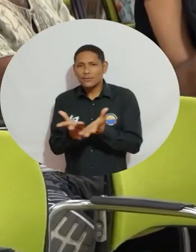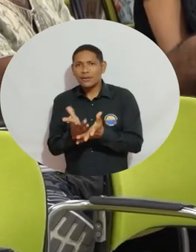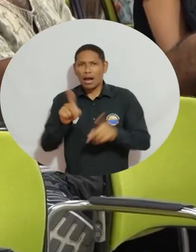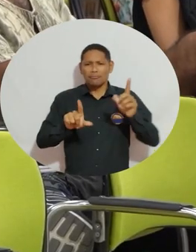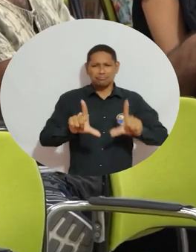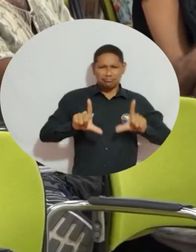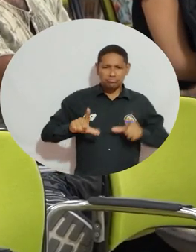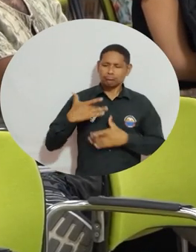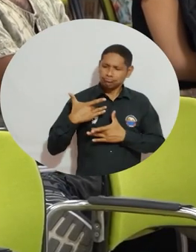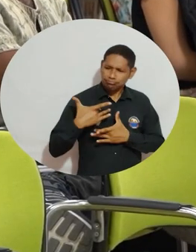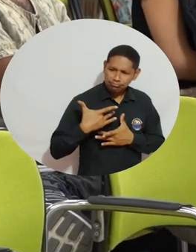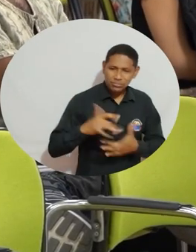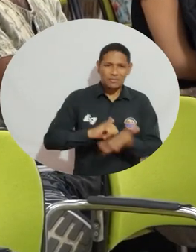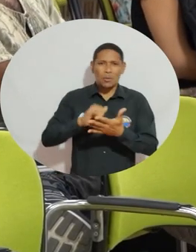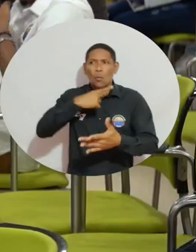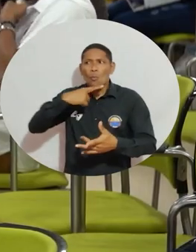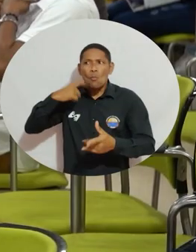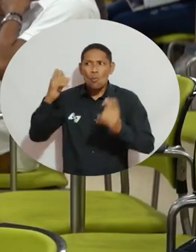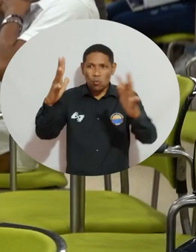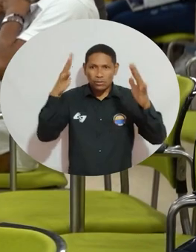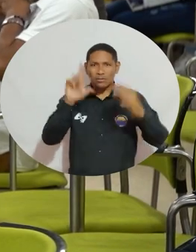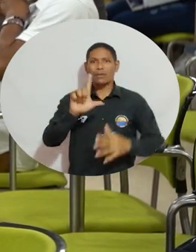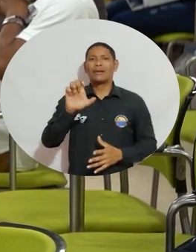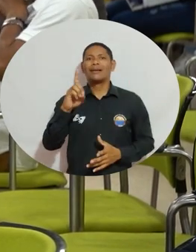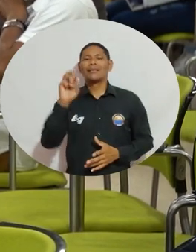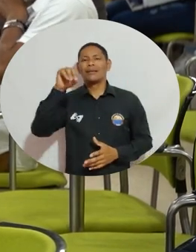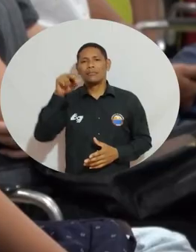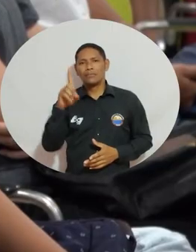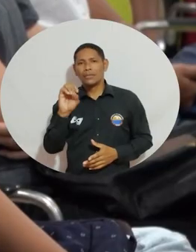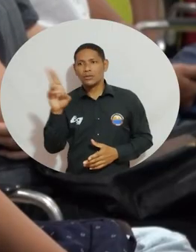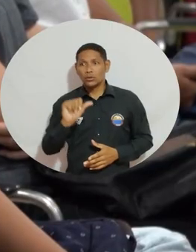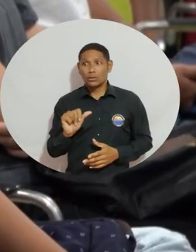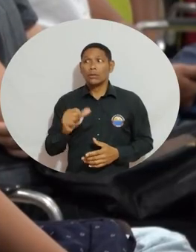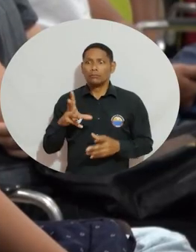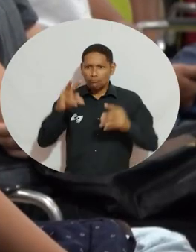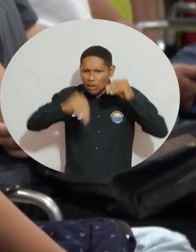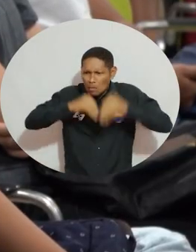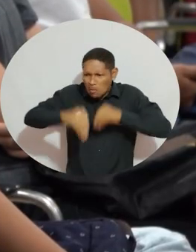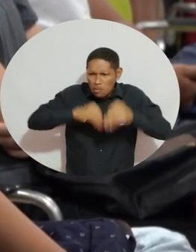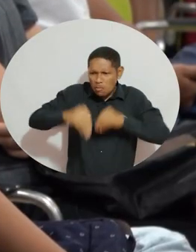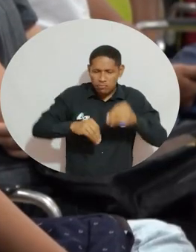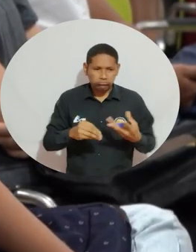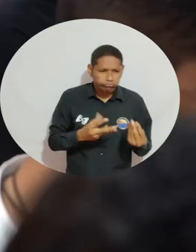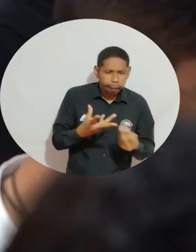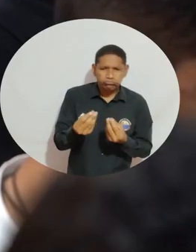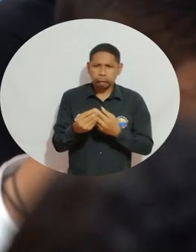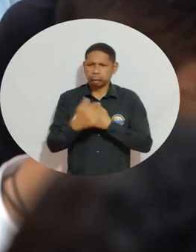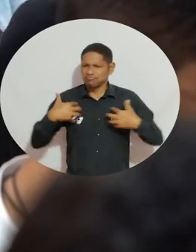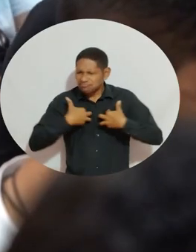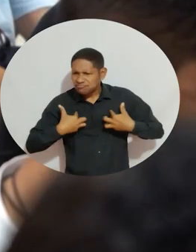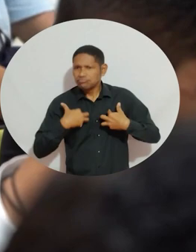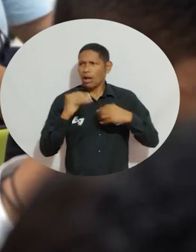18 estudiantes y graduados voluntarios del Bosque Seco Leda Mendoza, que han aportado a la réplica de información sobre grupos